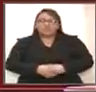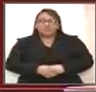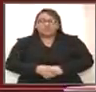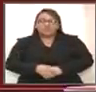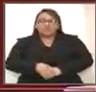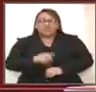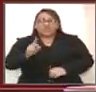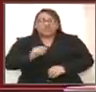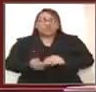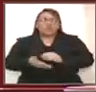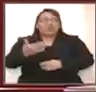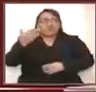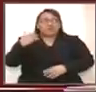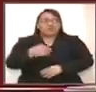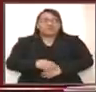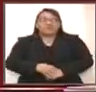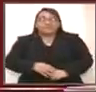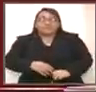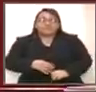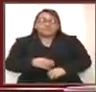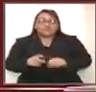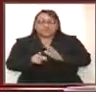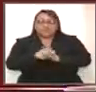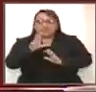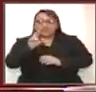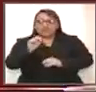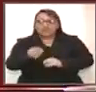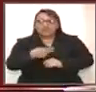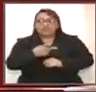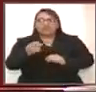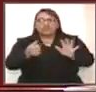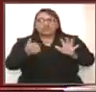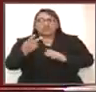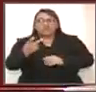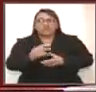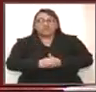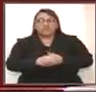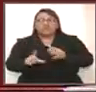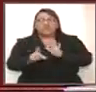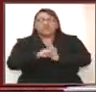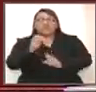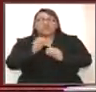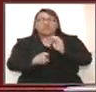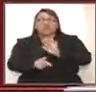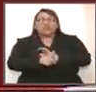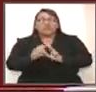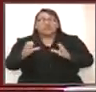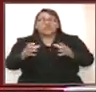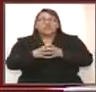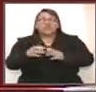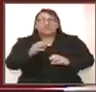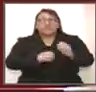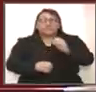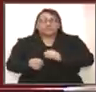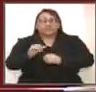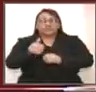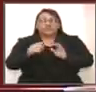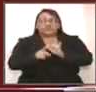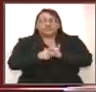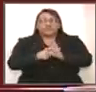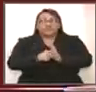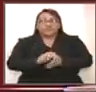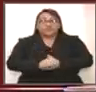no retroactivamente. La Ley número 30.262, ley que modifica la Ley de Crimen Organizado y otras